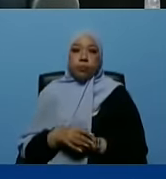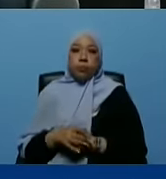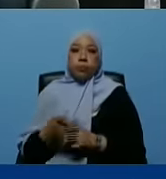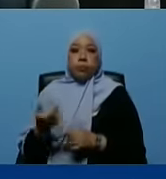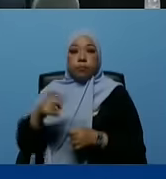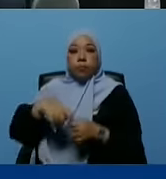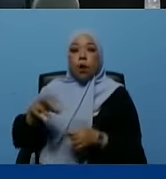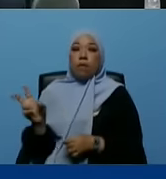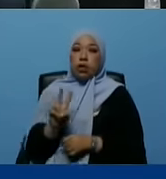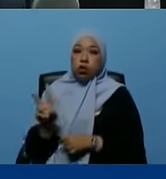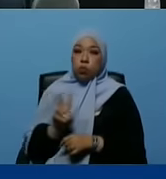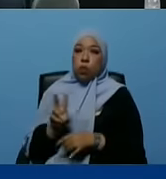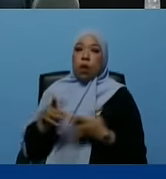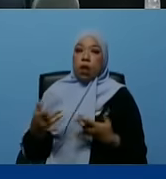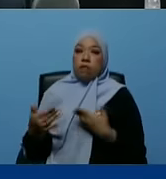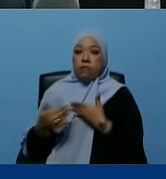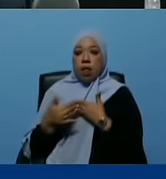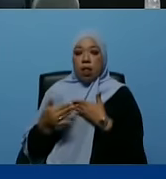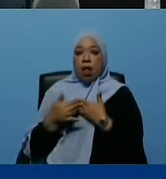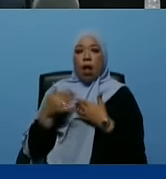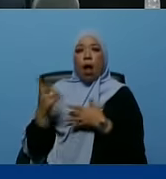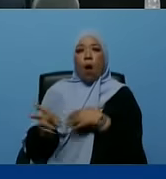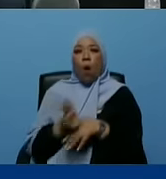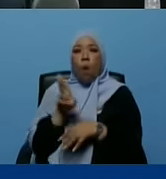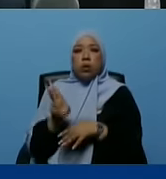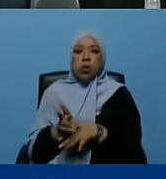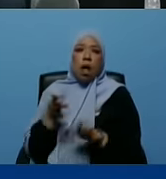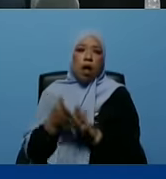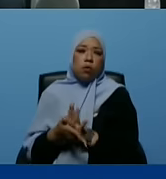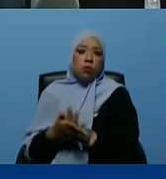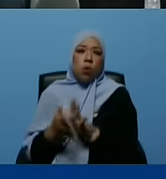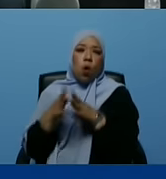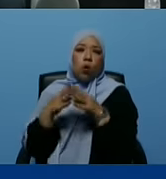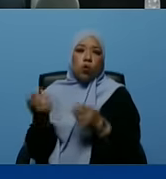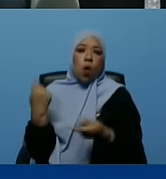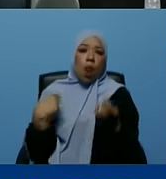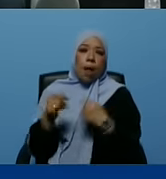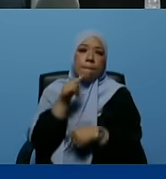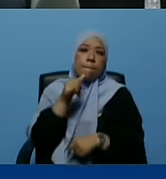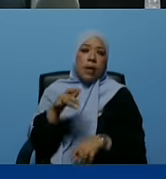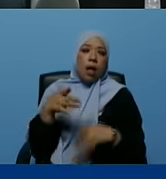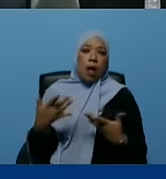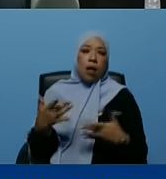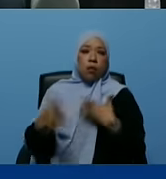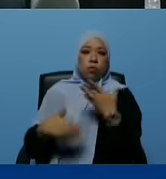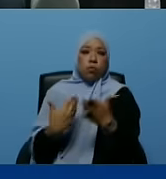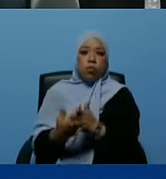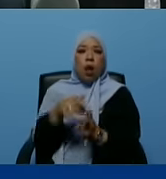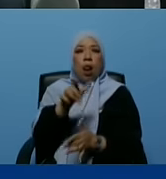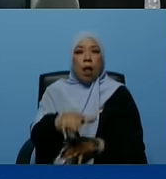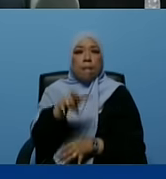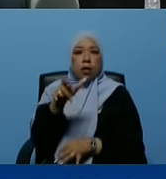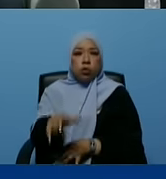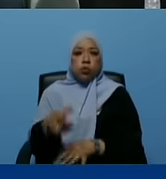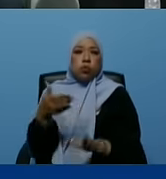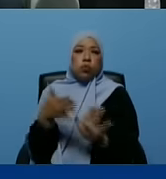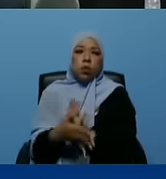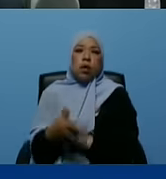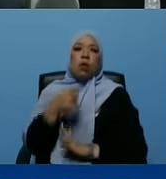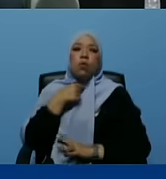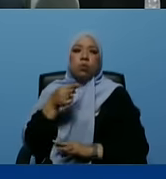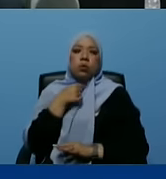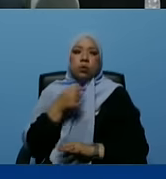Infectarlo a Venezuela. Y utilizan todos los medios para llegarle a la gente por lo que le